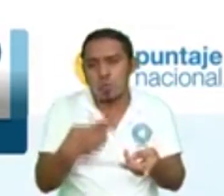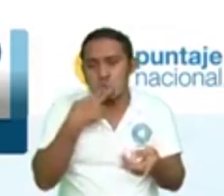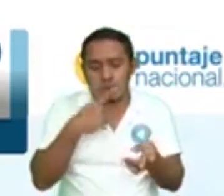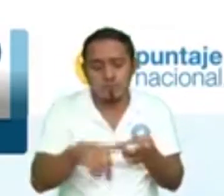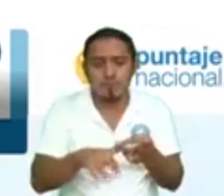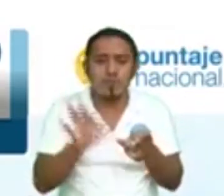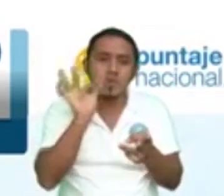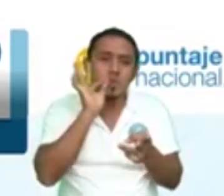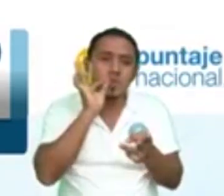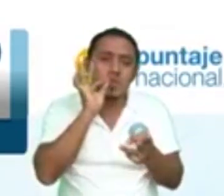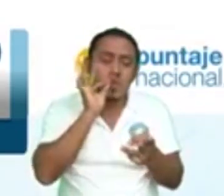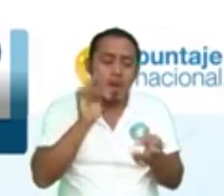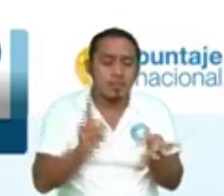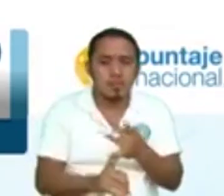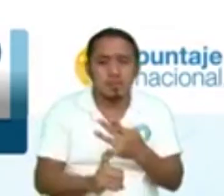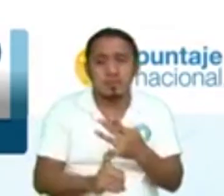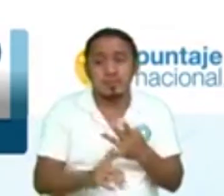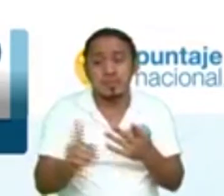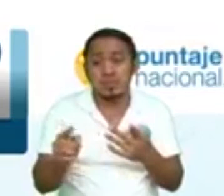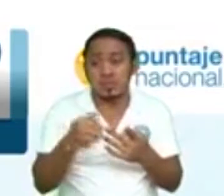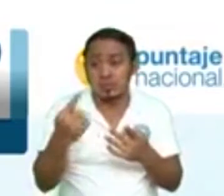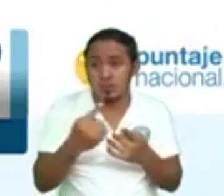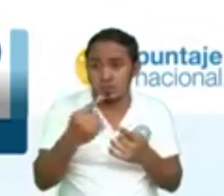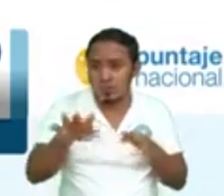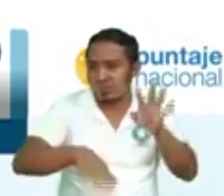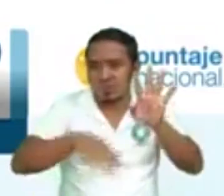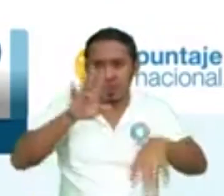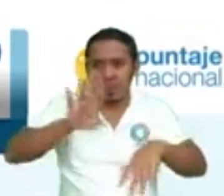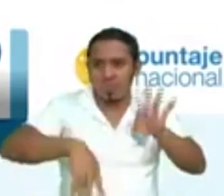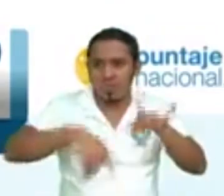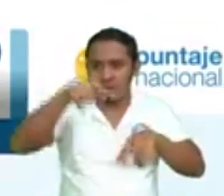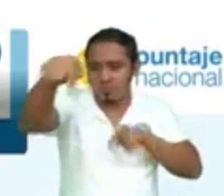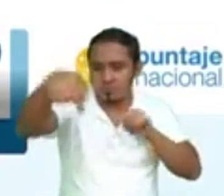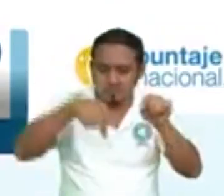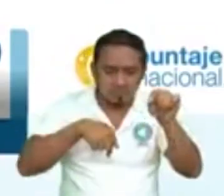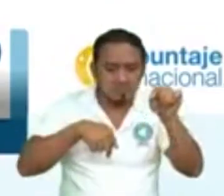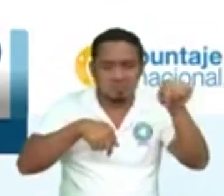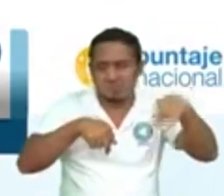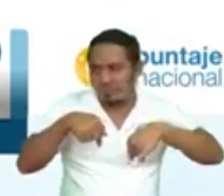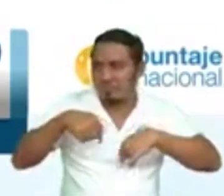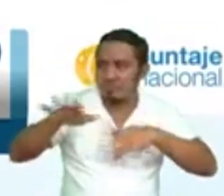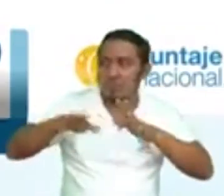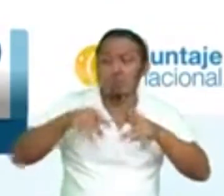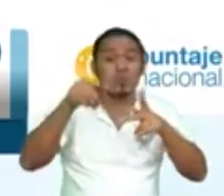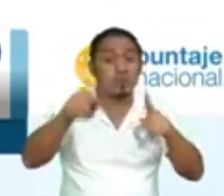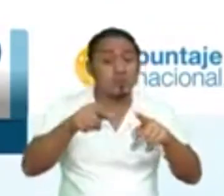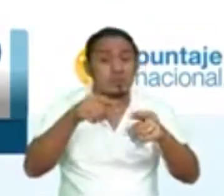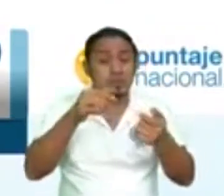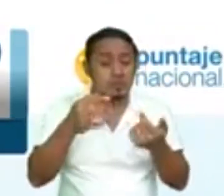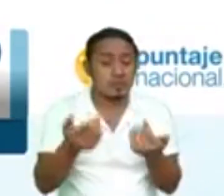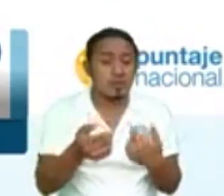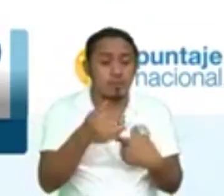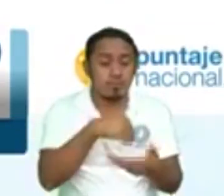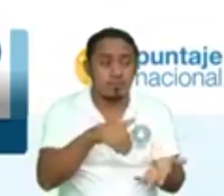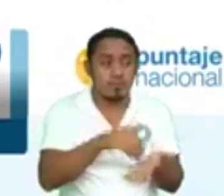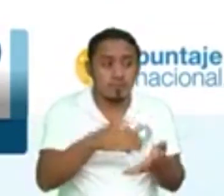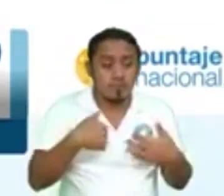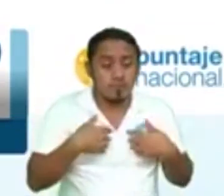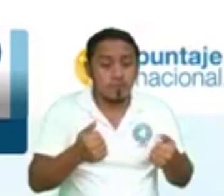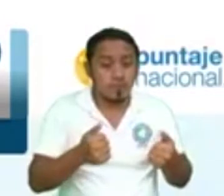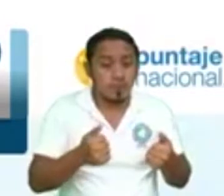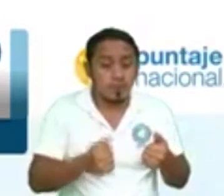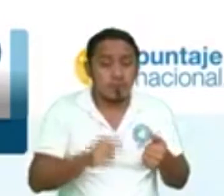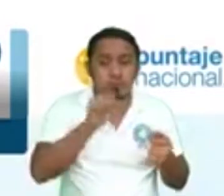marihuana, entonces nunca llegan a sus controles, lo toman, lo dejan en segundo plano. Entonces, estas pacientes ahí donde el sistema primario, la salud